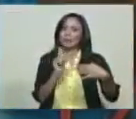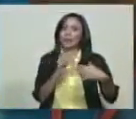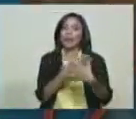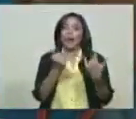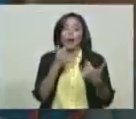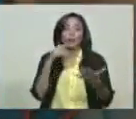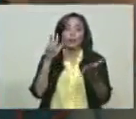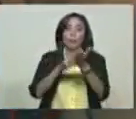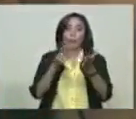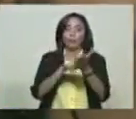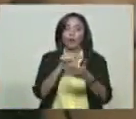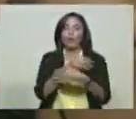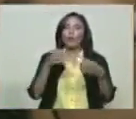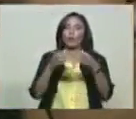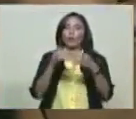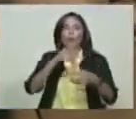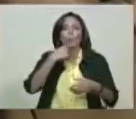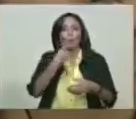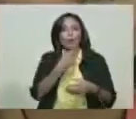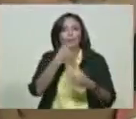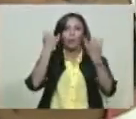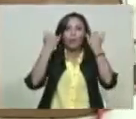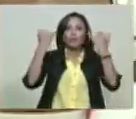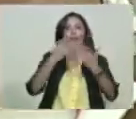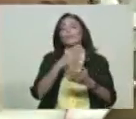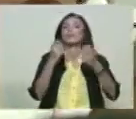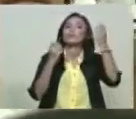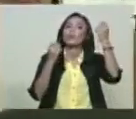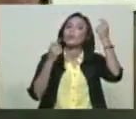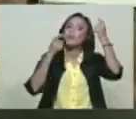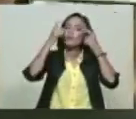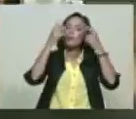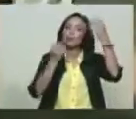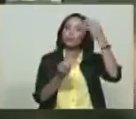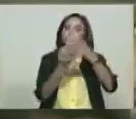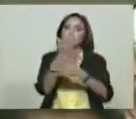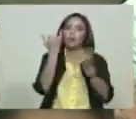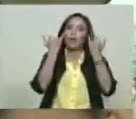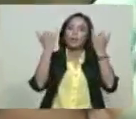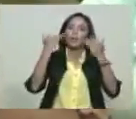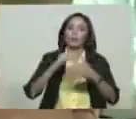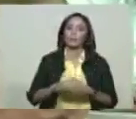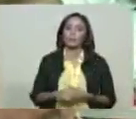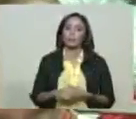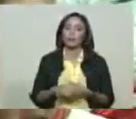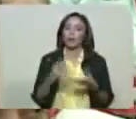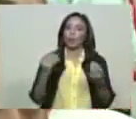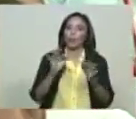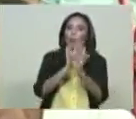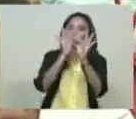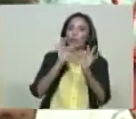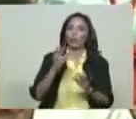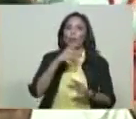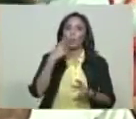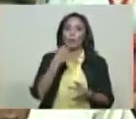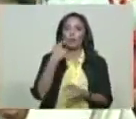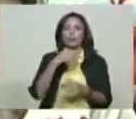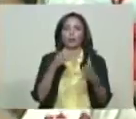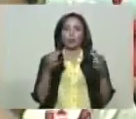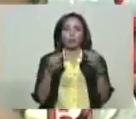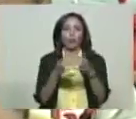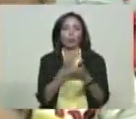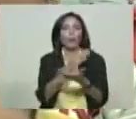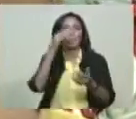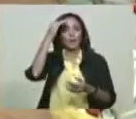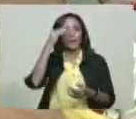mando político una creación del comandante chávez un alto mando político un alto mando político